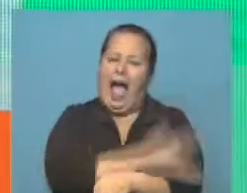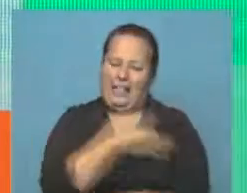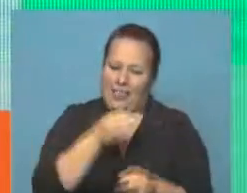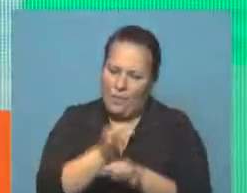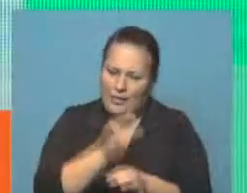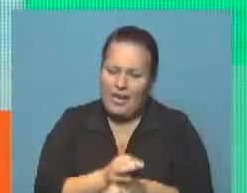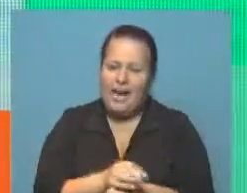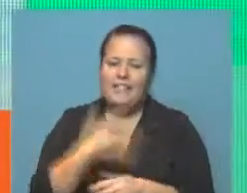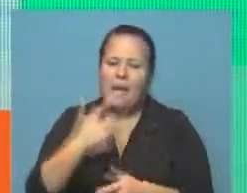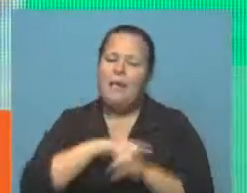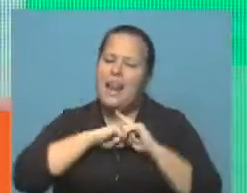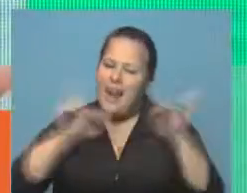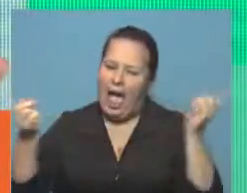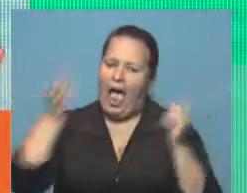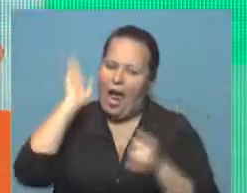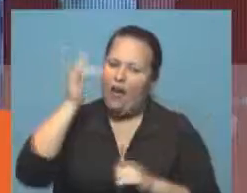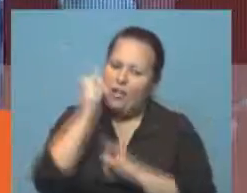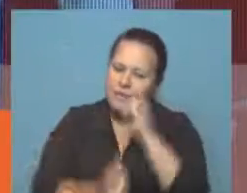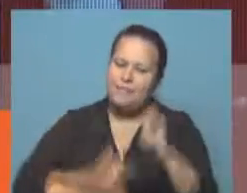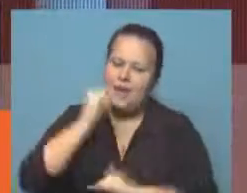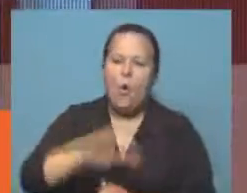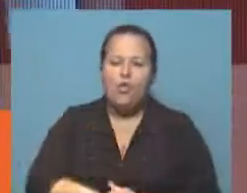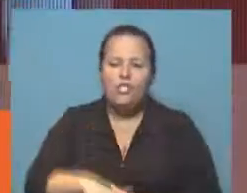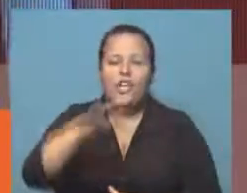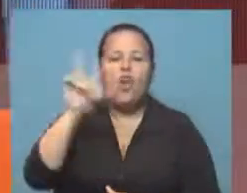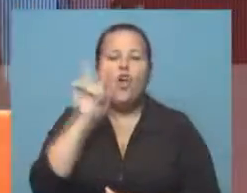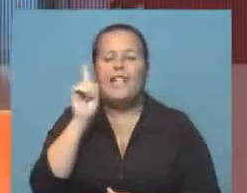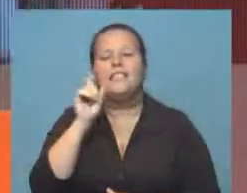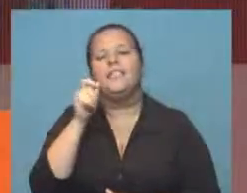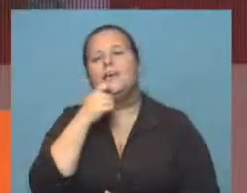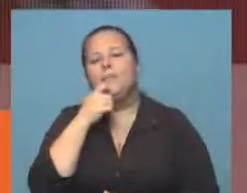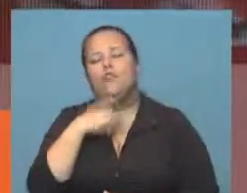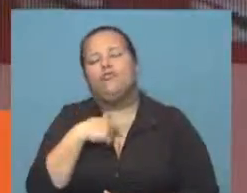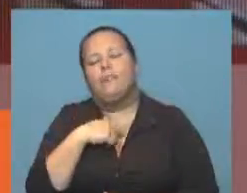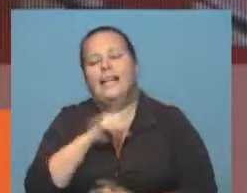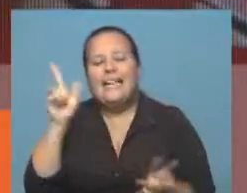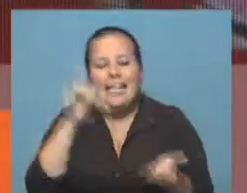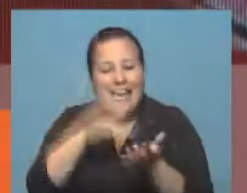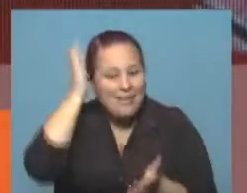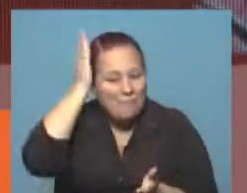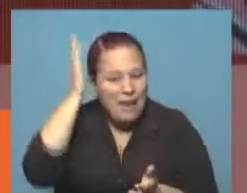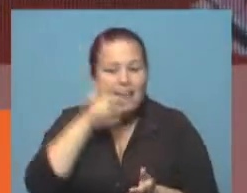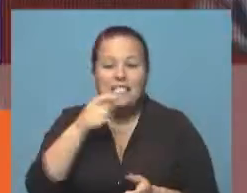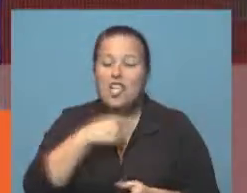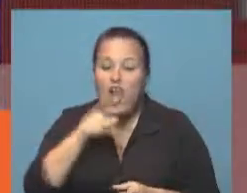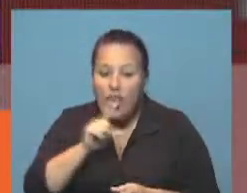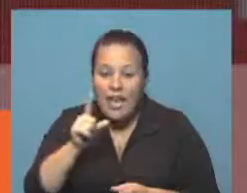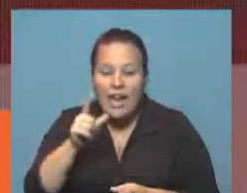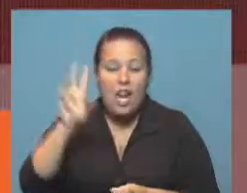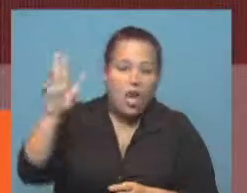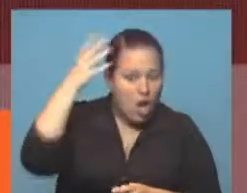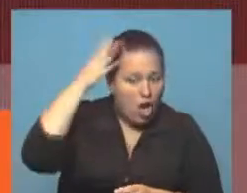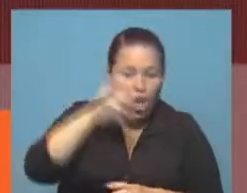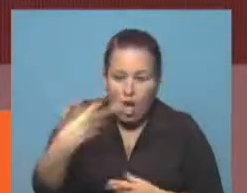y mucho más extendidamente. Es decir, a un chico no se le debe, yo digo, ni tocar el pelo si no da